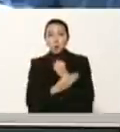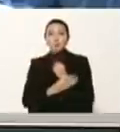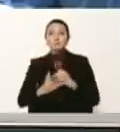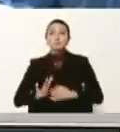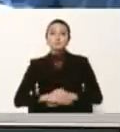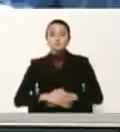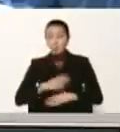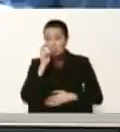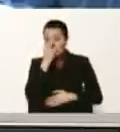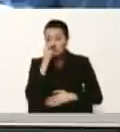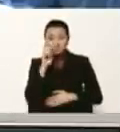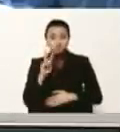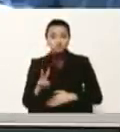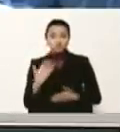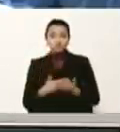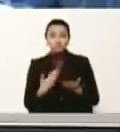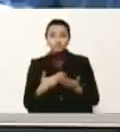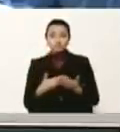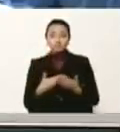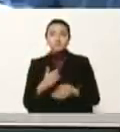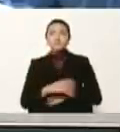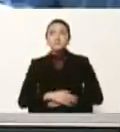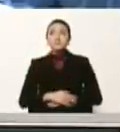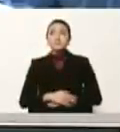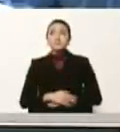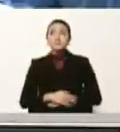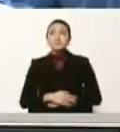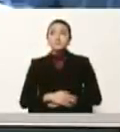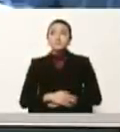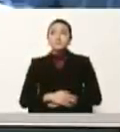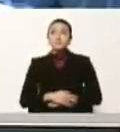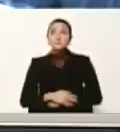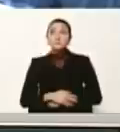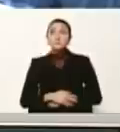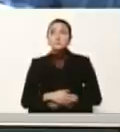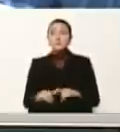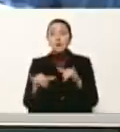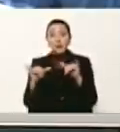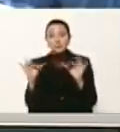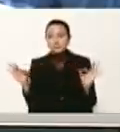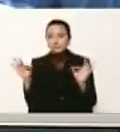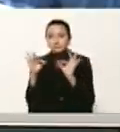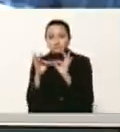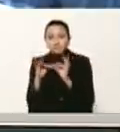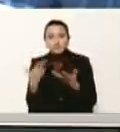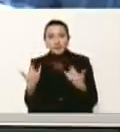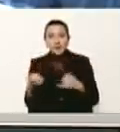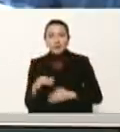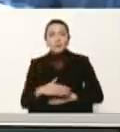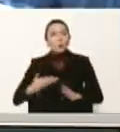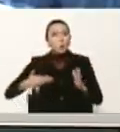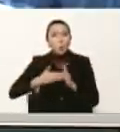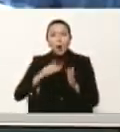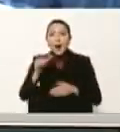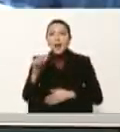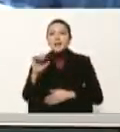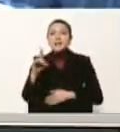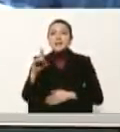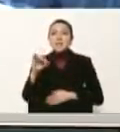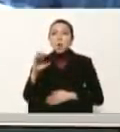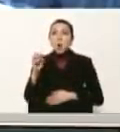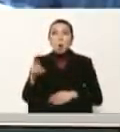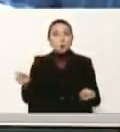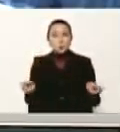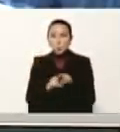curioso, qué curioso. La misma articulación de Gedeón en el año